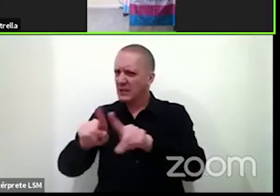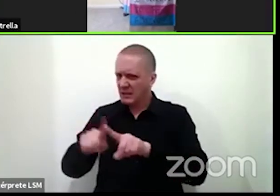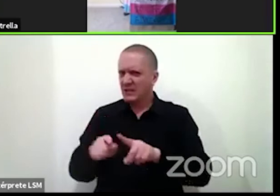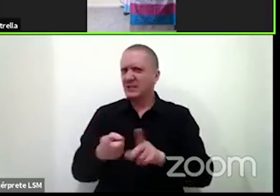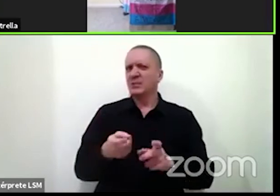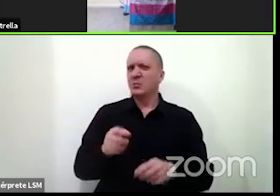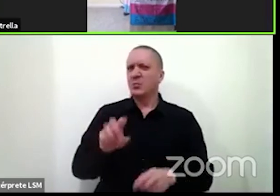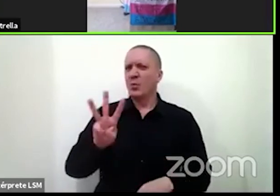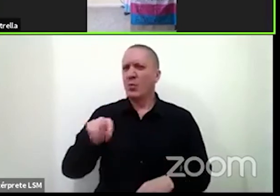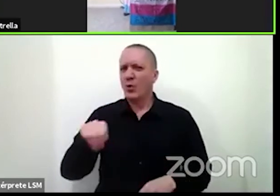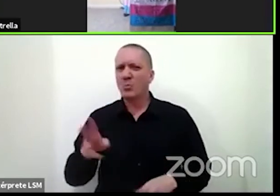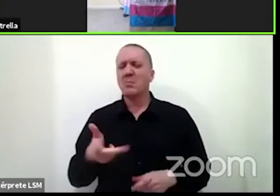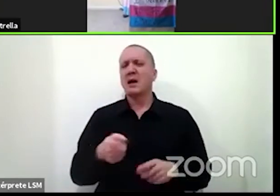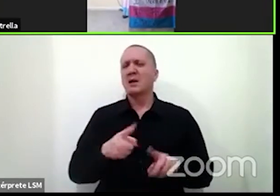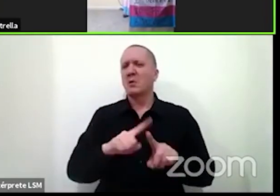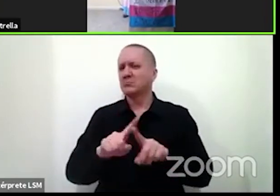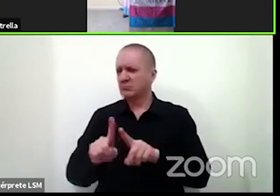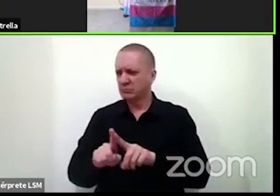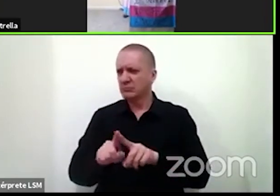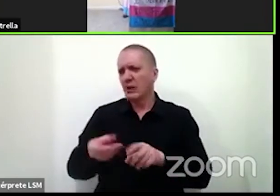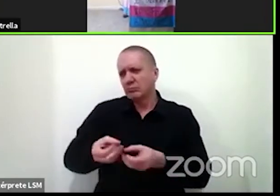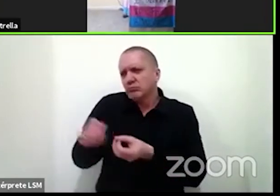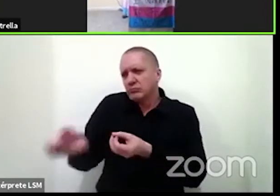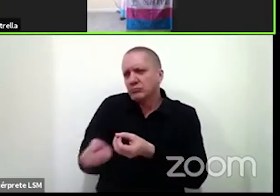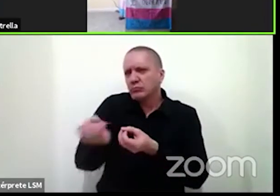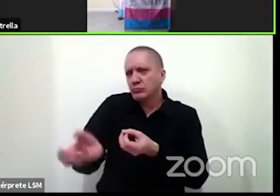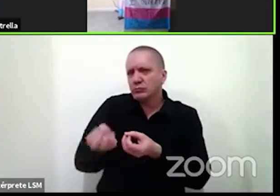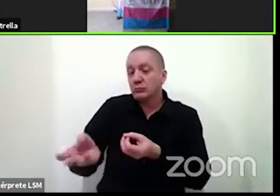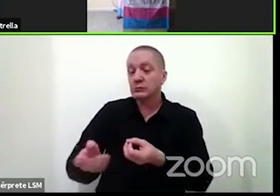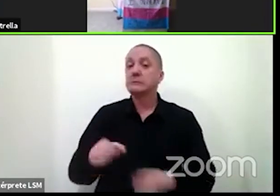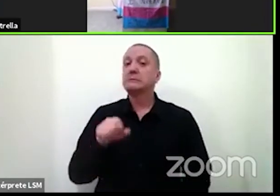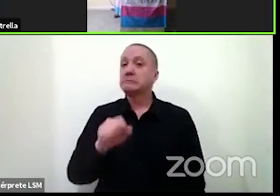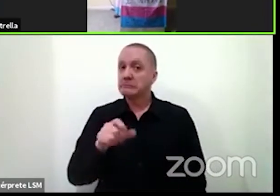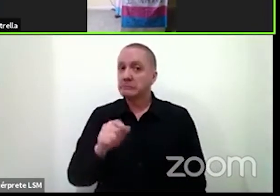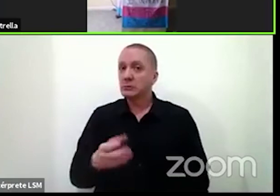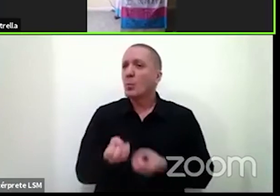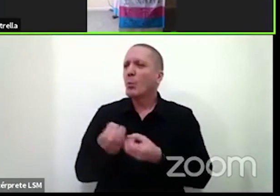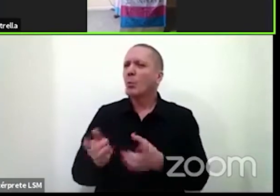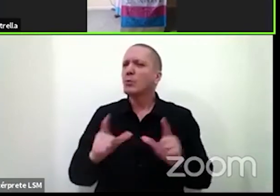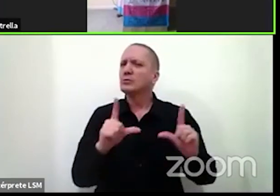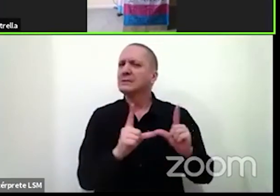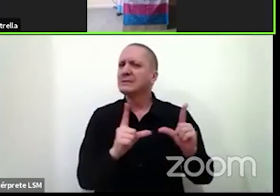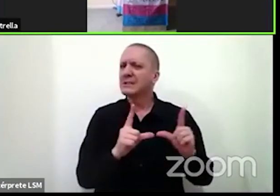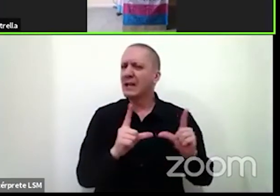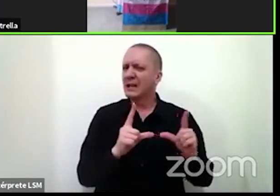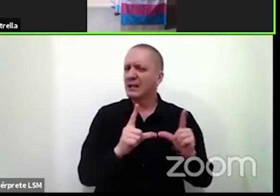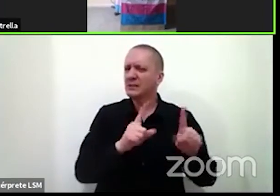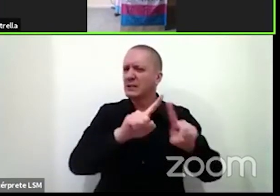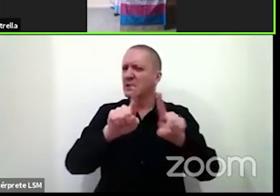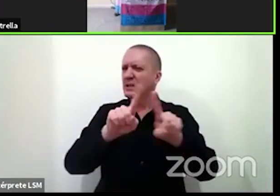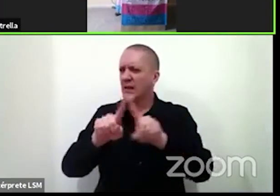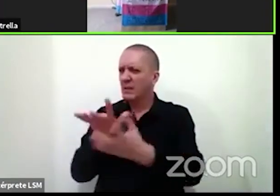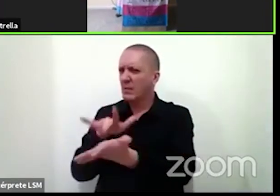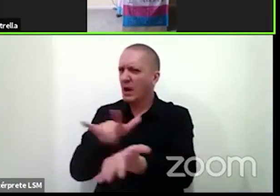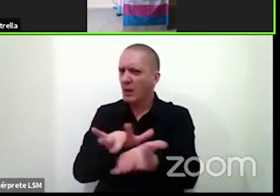Walgreens, y también estamos dando cash o tarjetas visas. También depósito